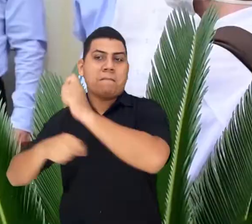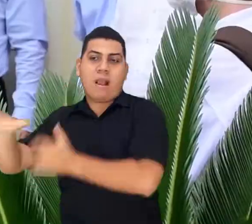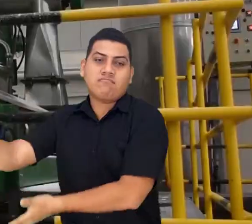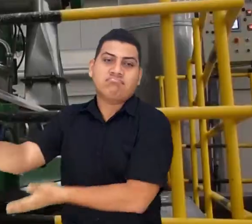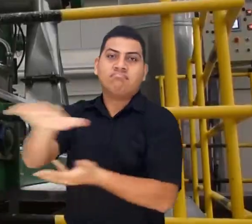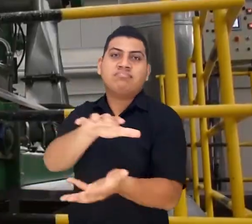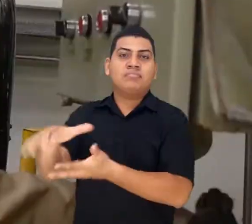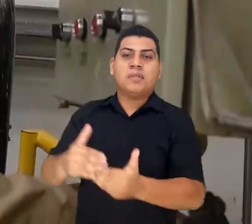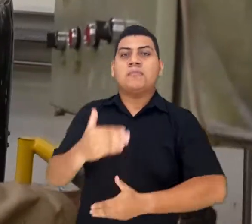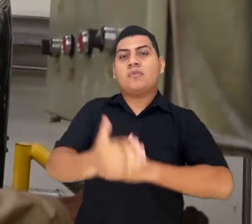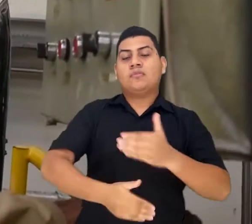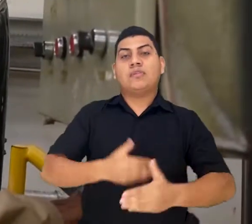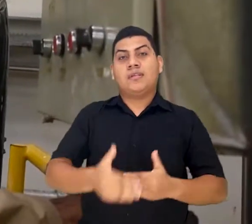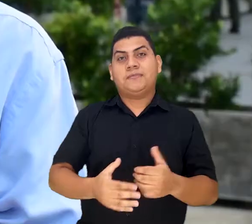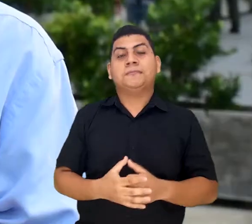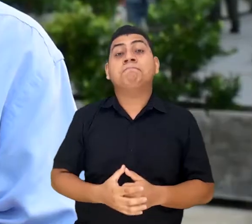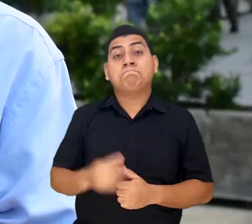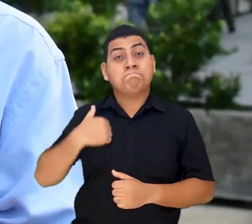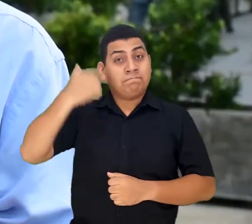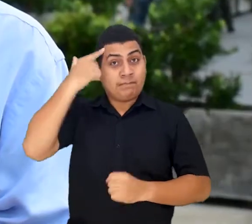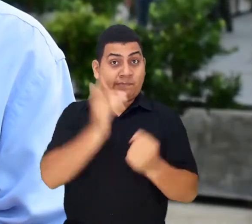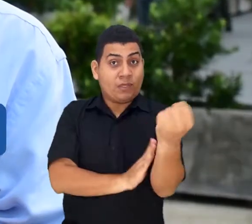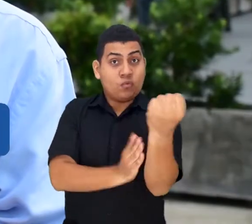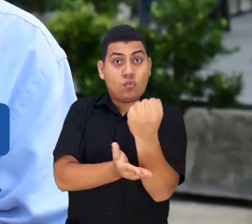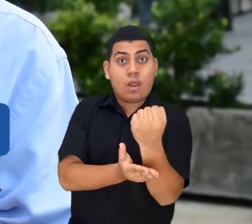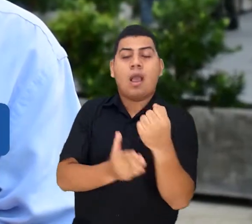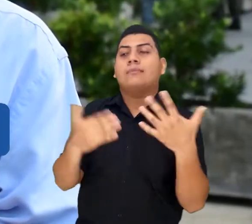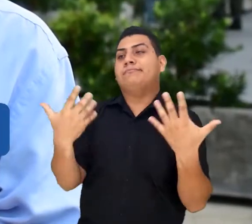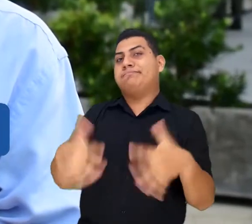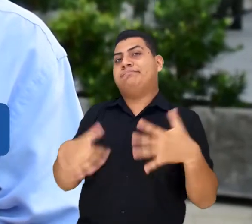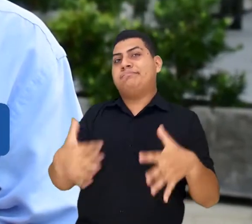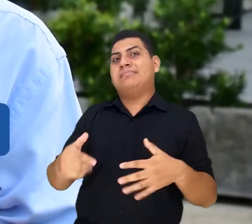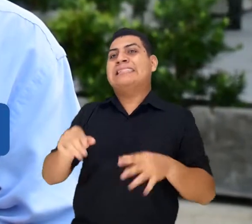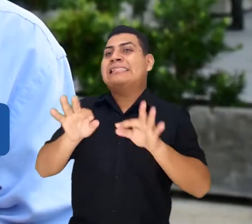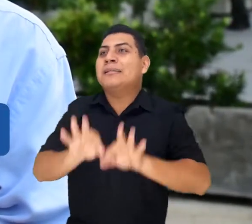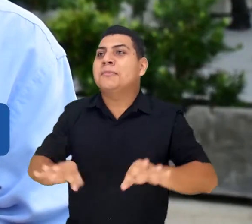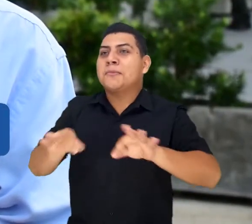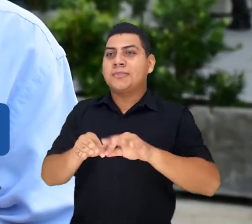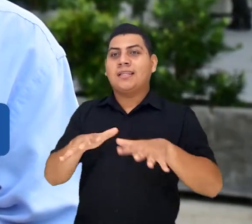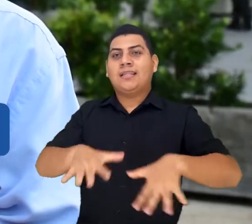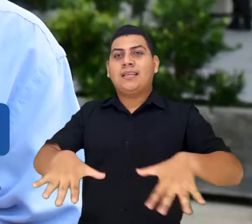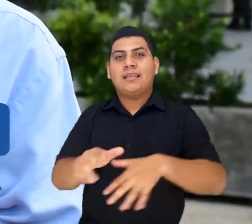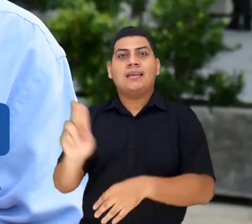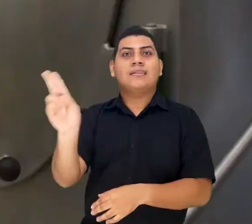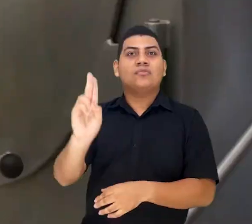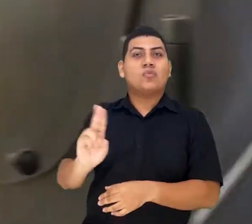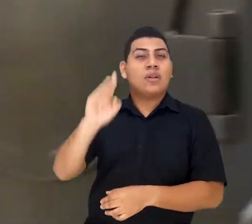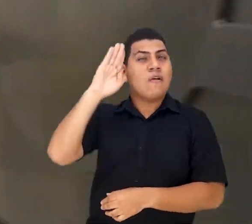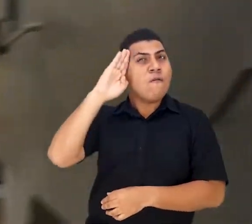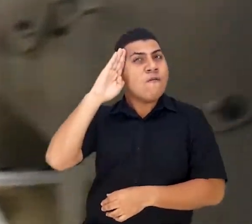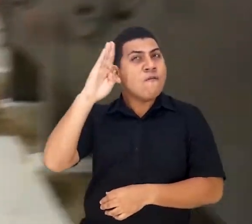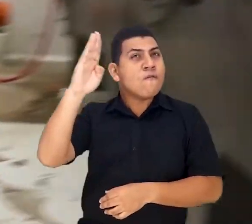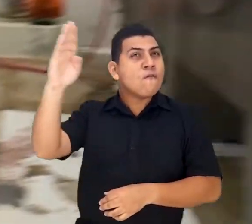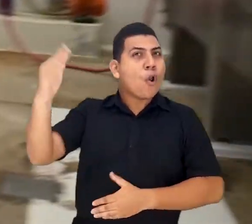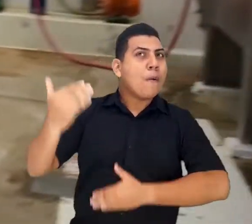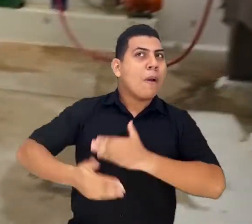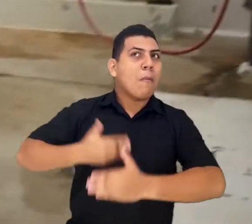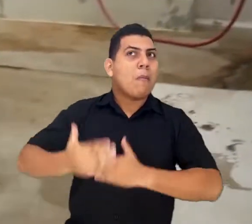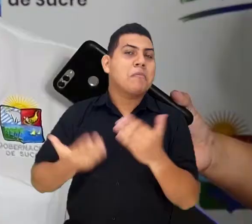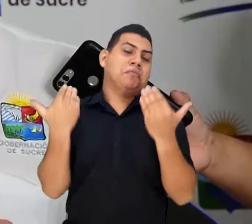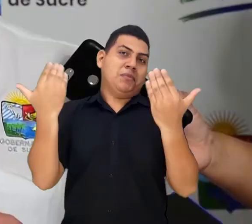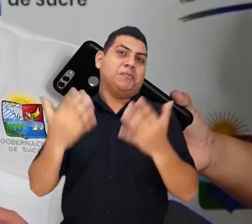lugar a dudas que la yuca es uno de los cultivos que debe preponderar en el departamento a